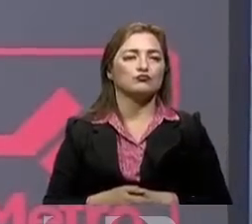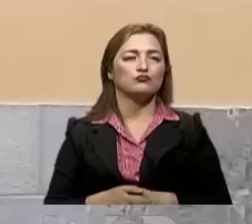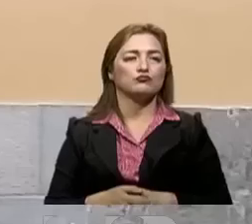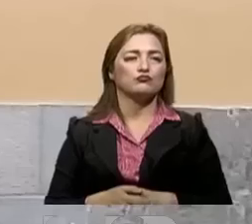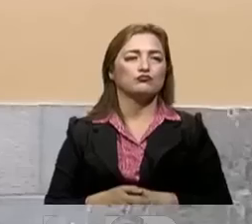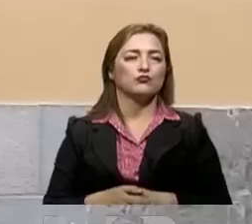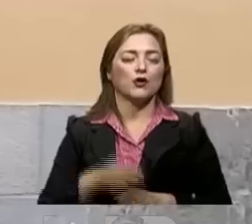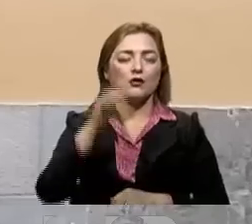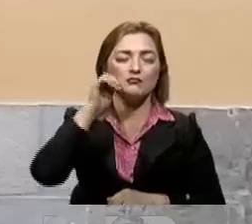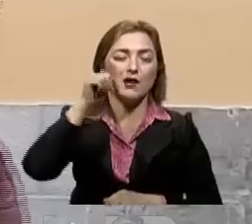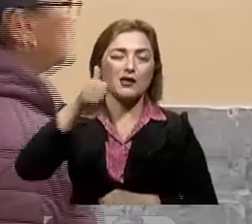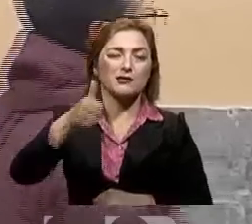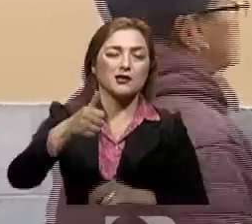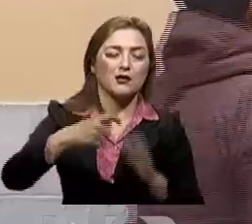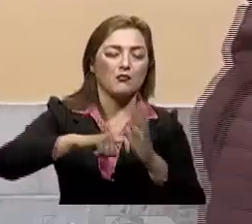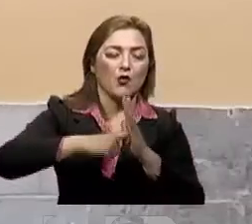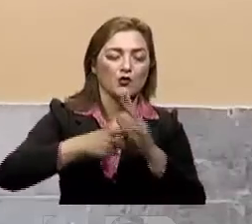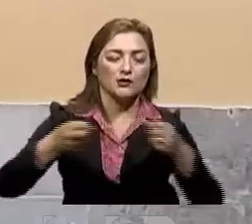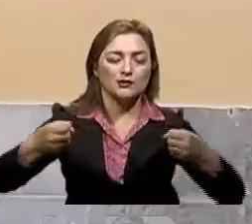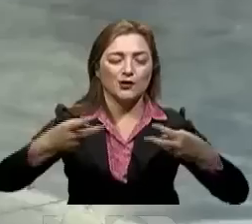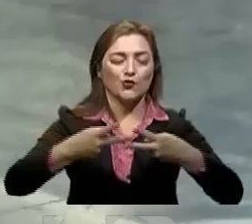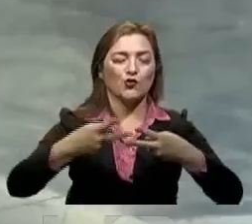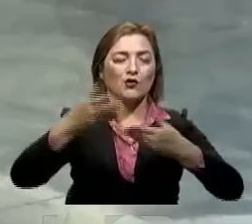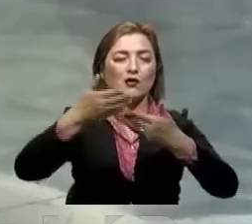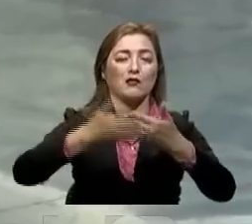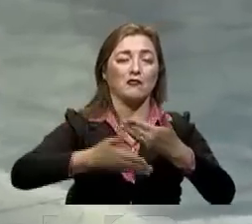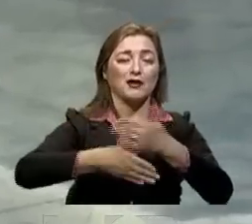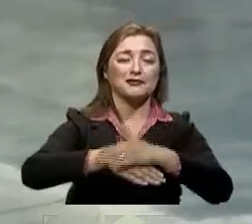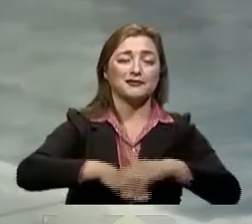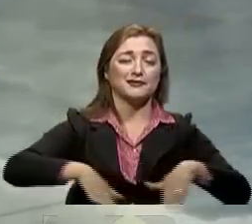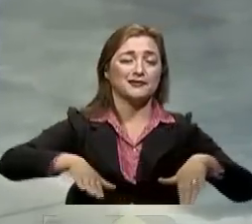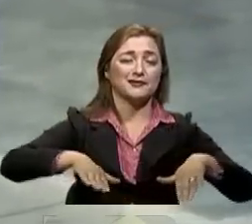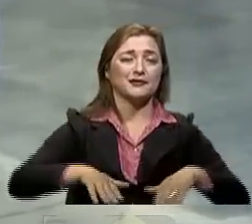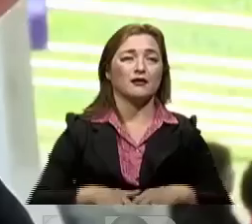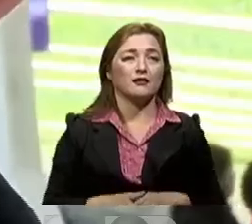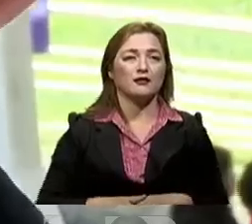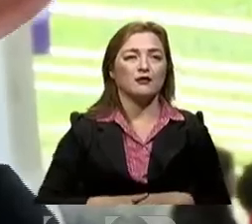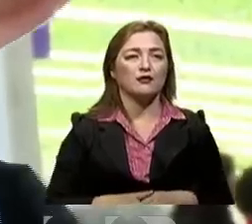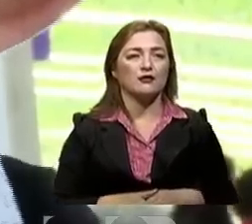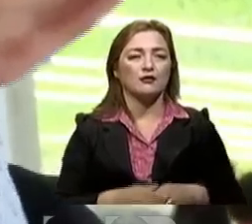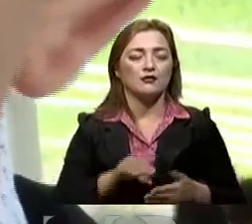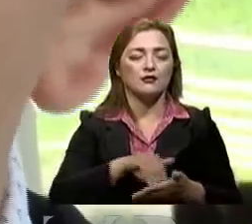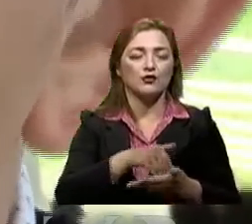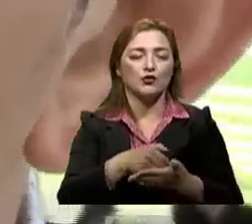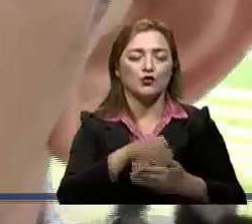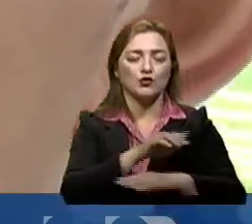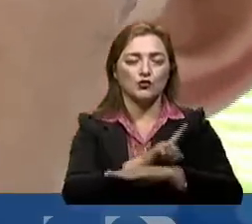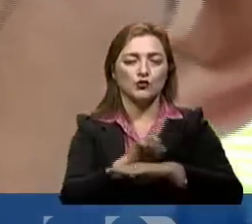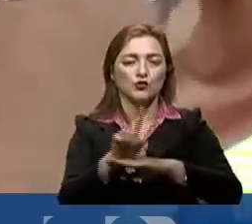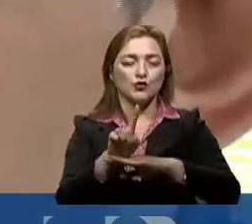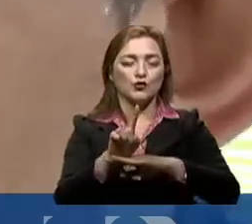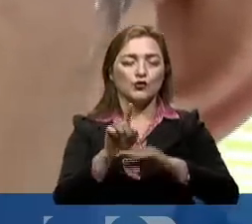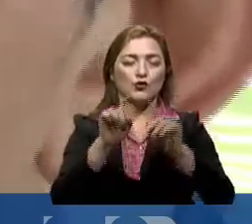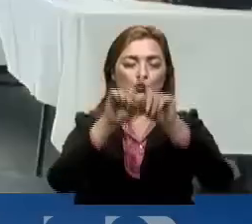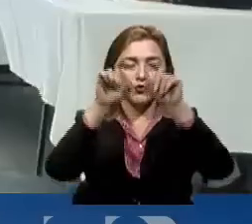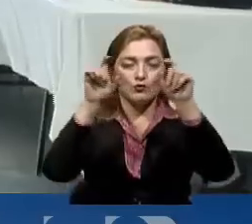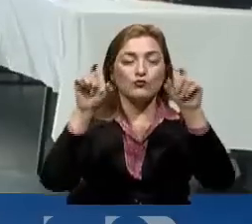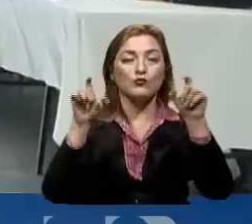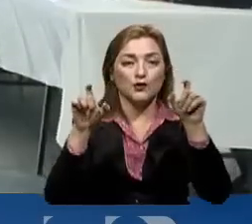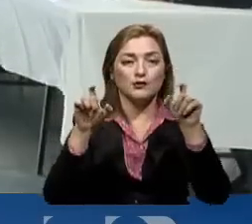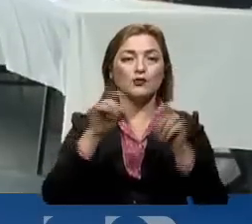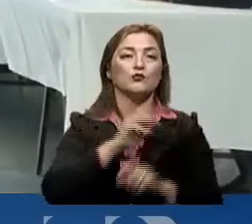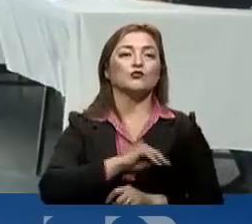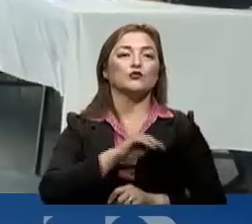Mañana se vencen las pólizas de seguros del Metro de Quito y a decir de Diego Carrasco, miembro del directorio de la empresa metropolitana y concejal,